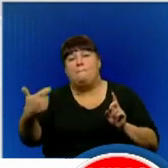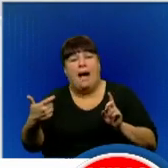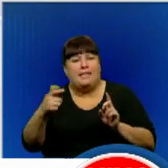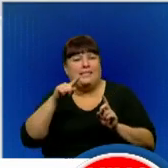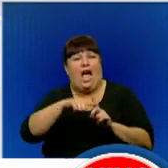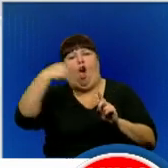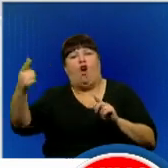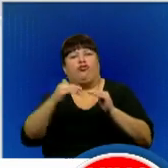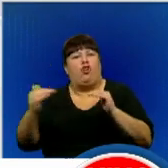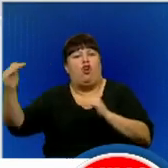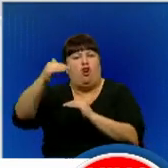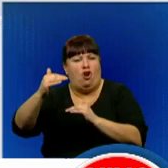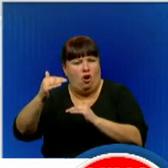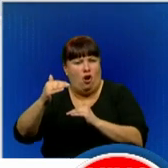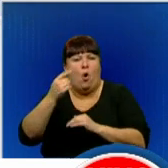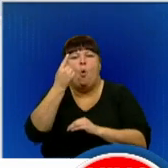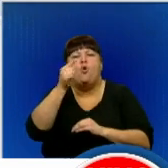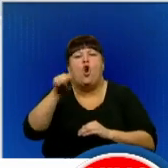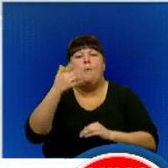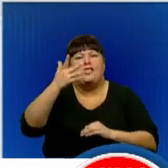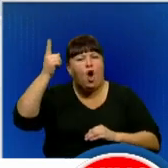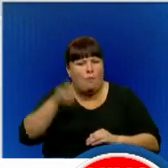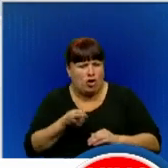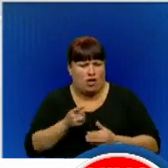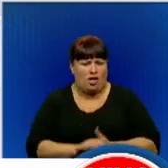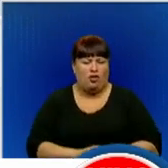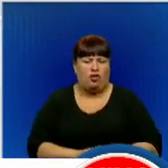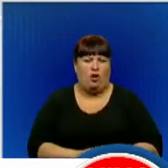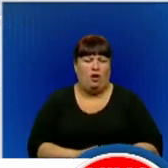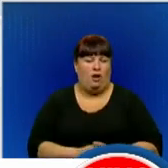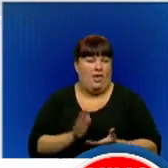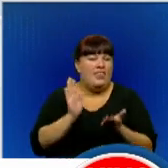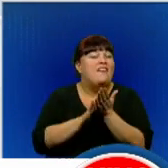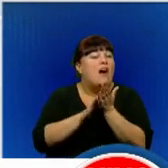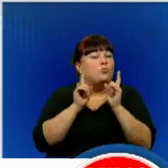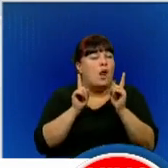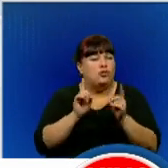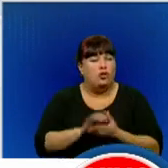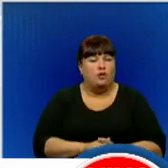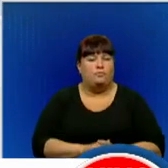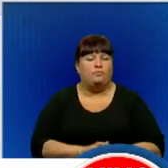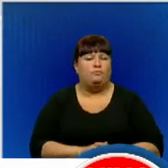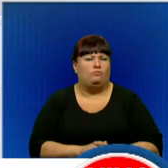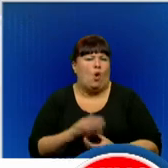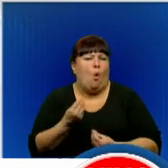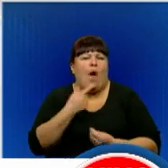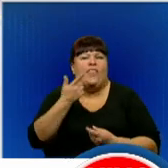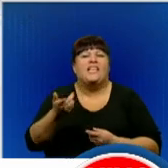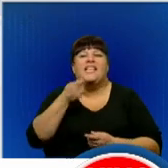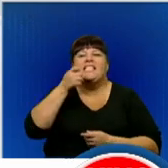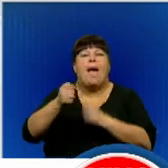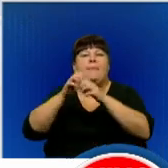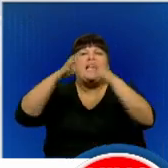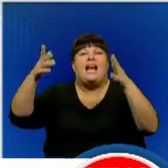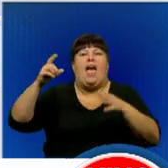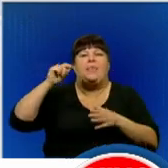inmediata superior con el uno y medio por ciento sobre facturación presidente de que progresividad me